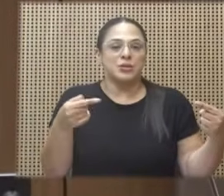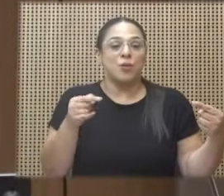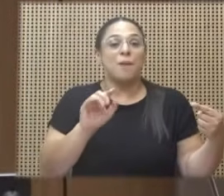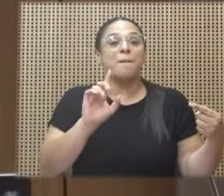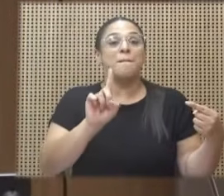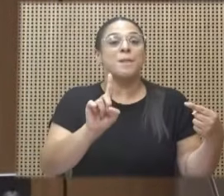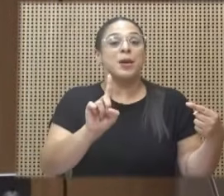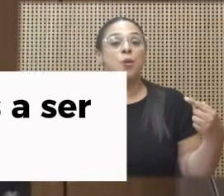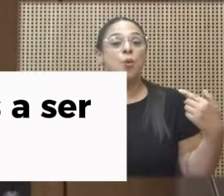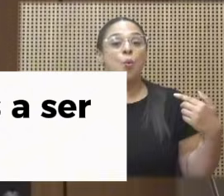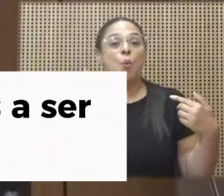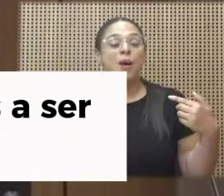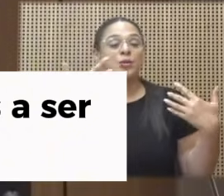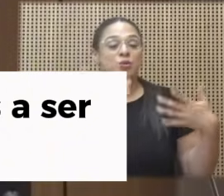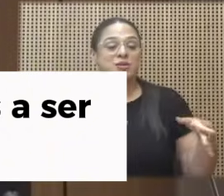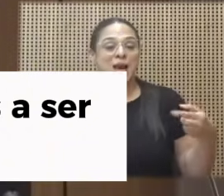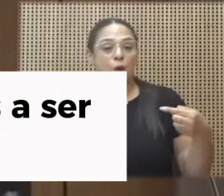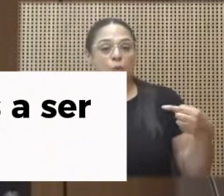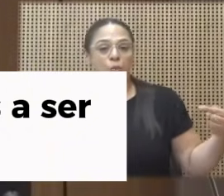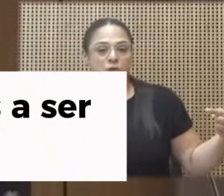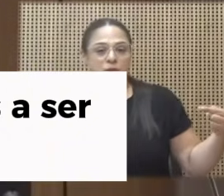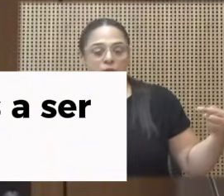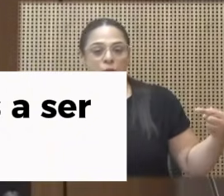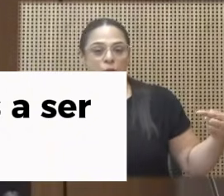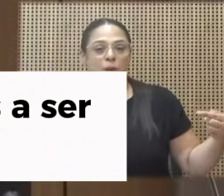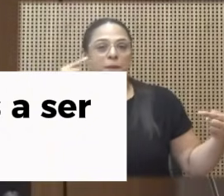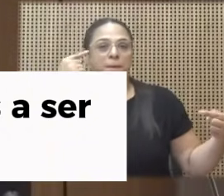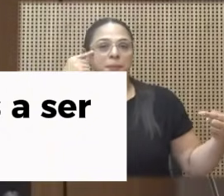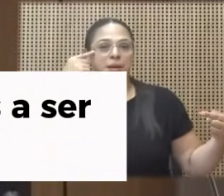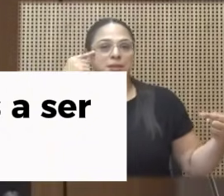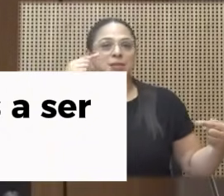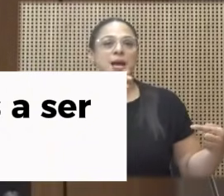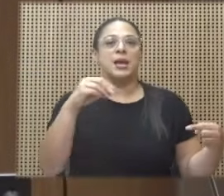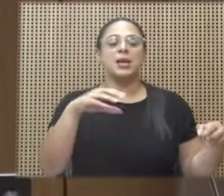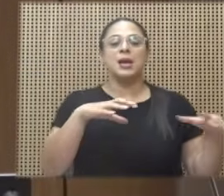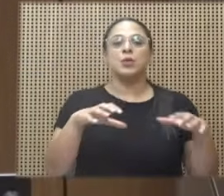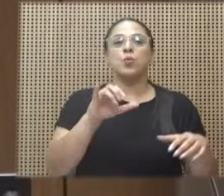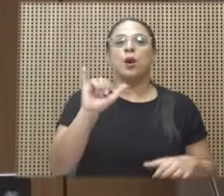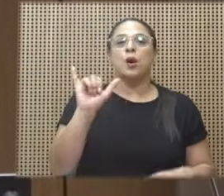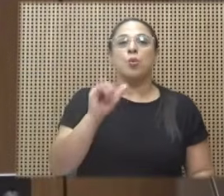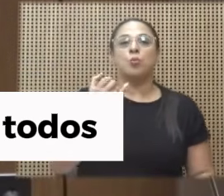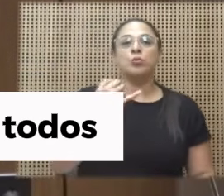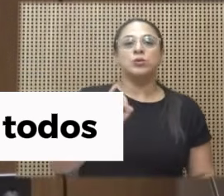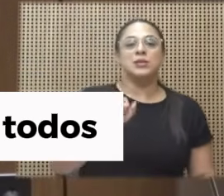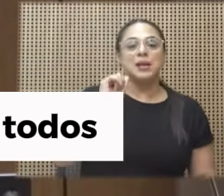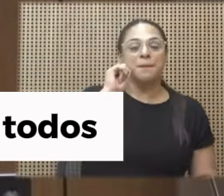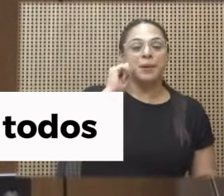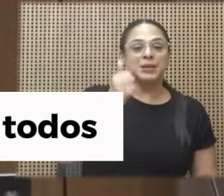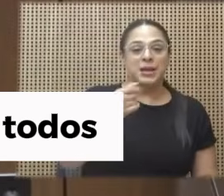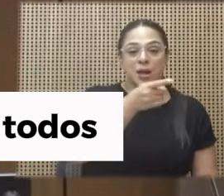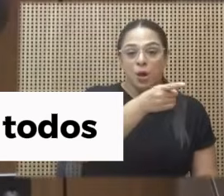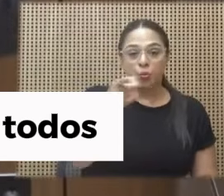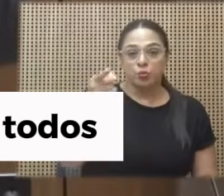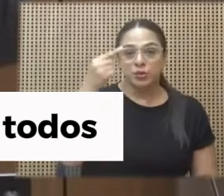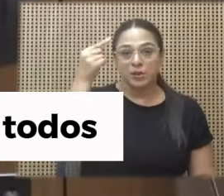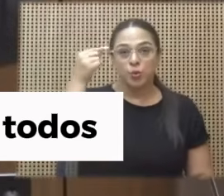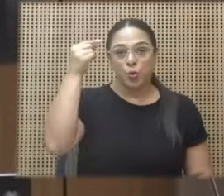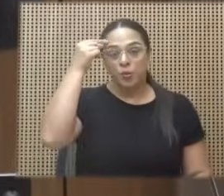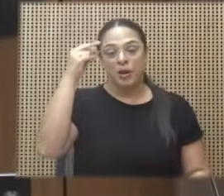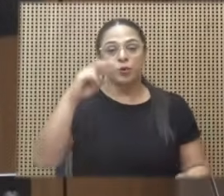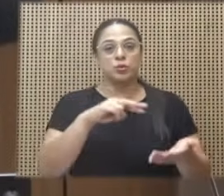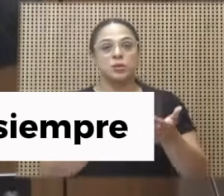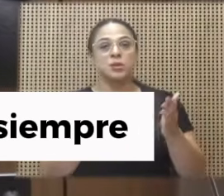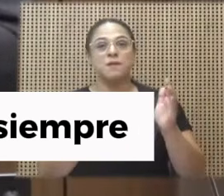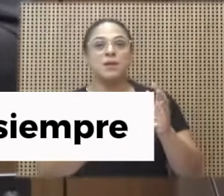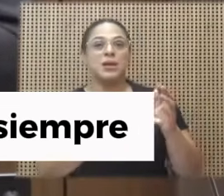oposición, piensa y actúa como si mañana fueras a hacer gobierno. Eso nos llama a la responsabilidad de